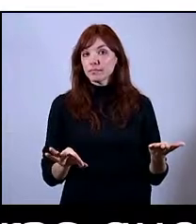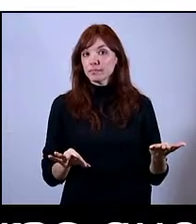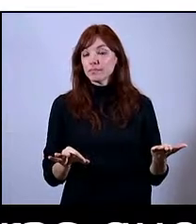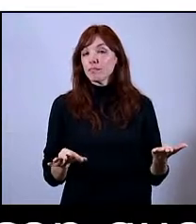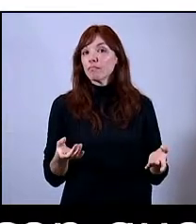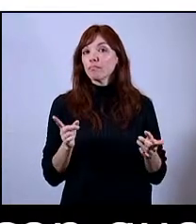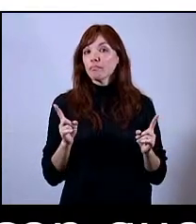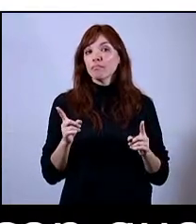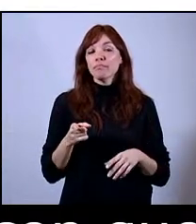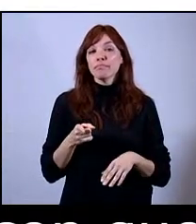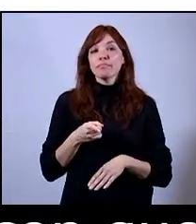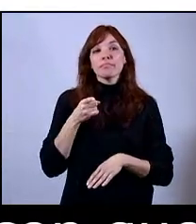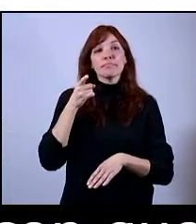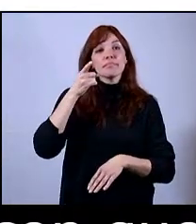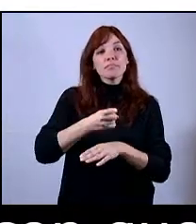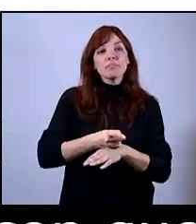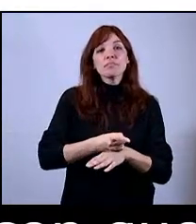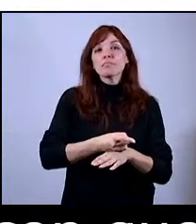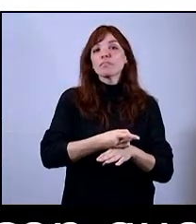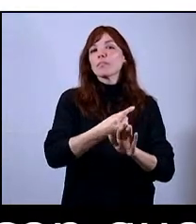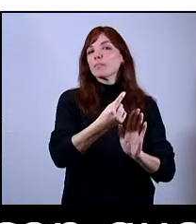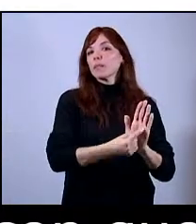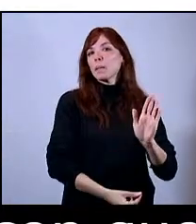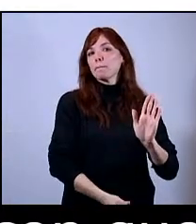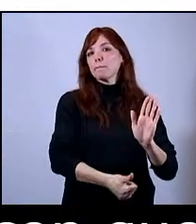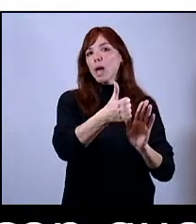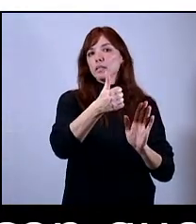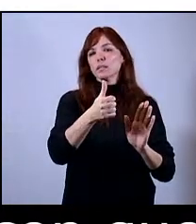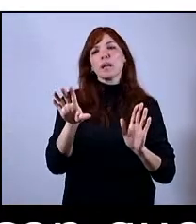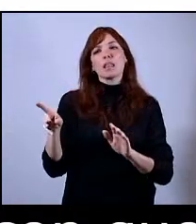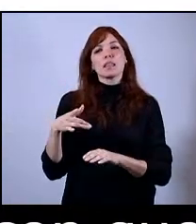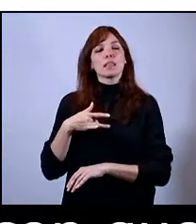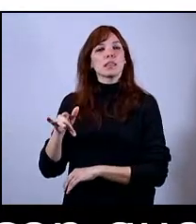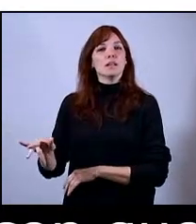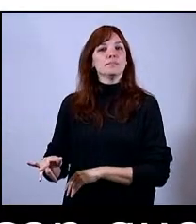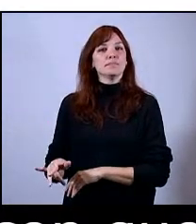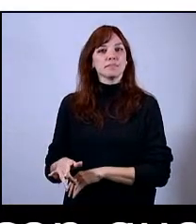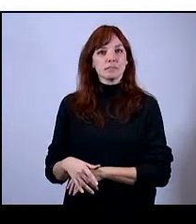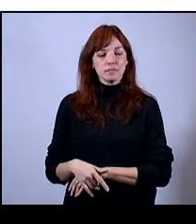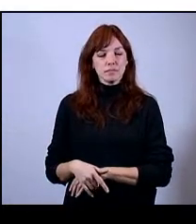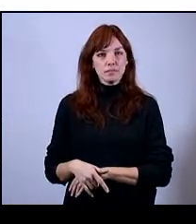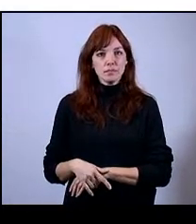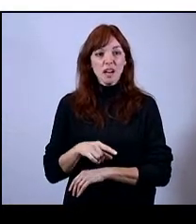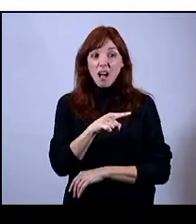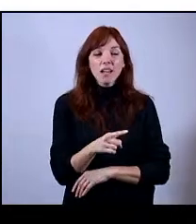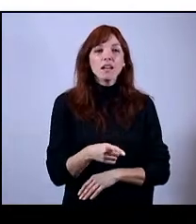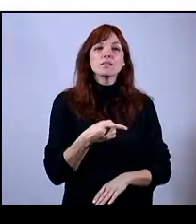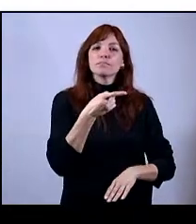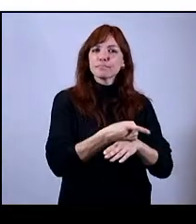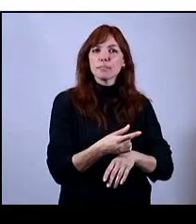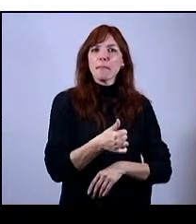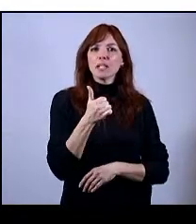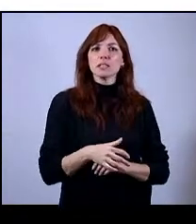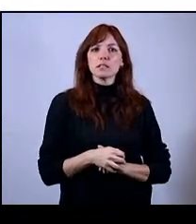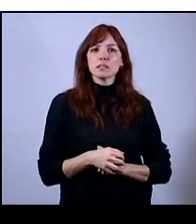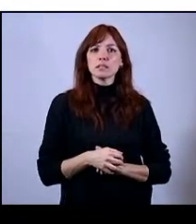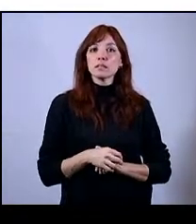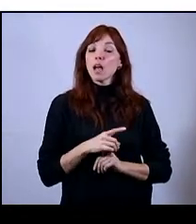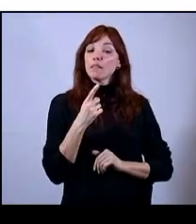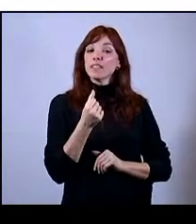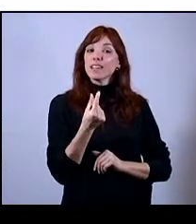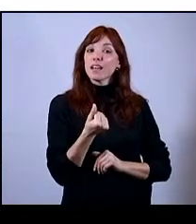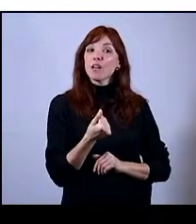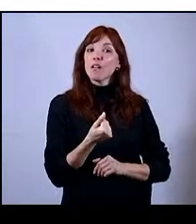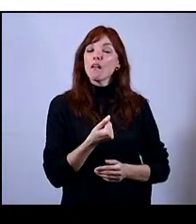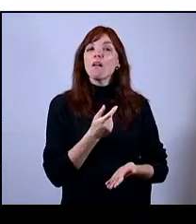solo se le exige esa condicionalidad, sino que se les refuerza con más exigencias y además parte del dinero les